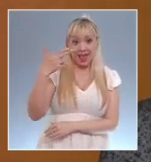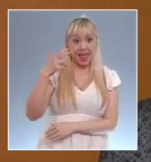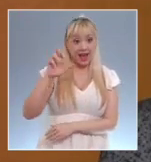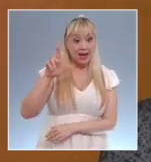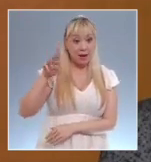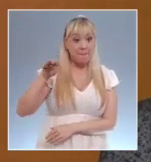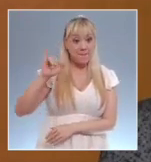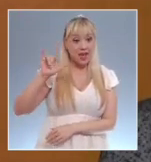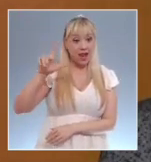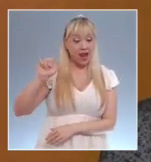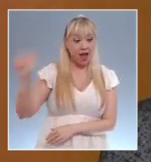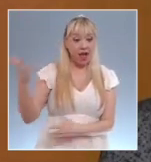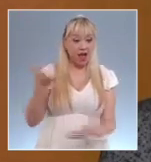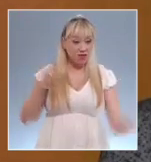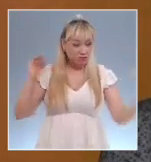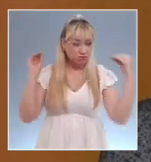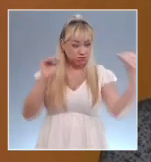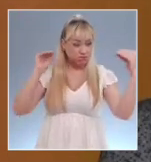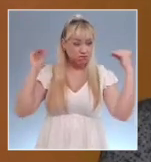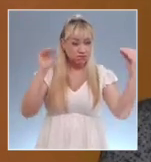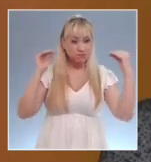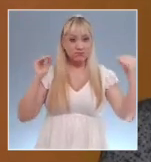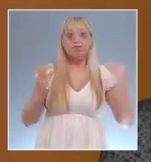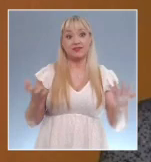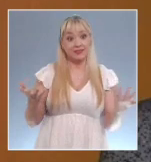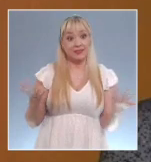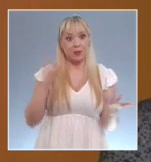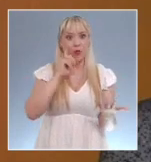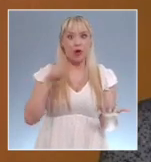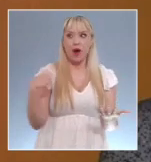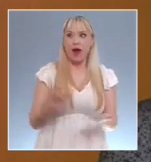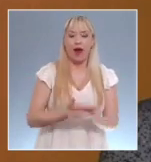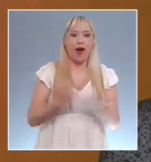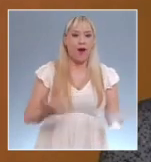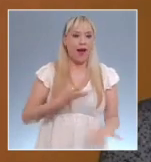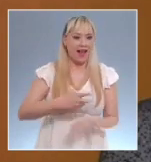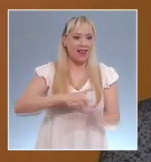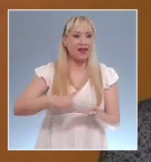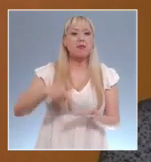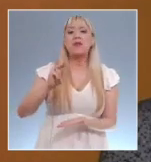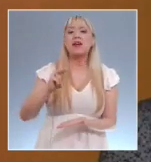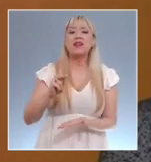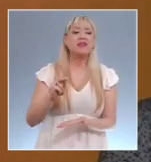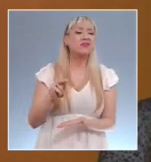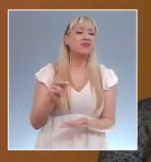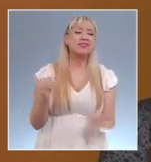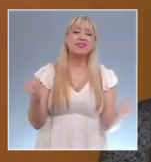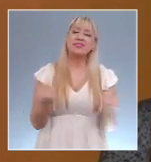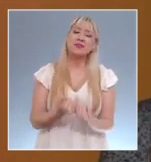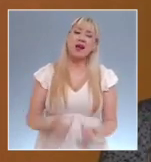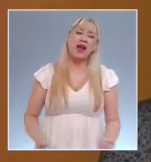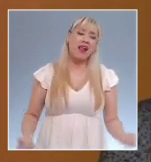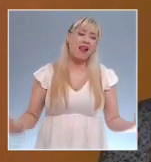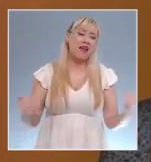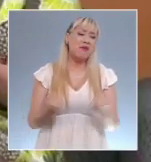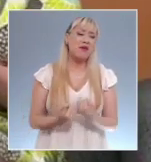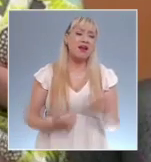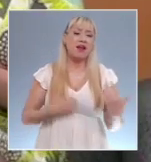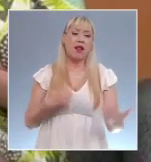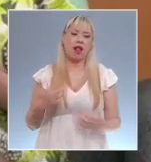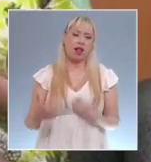pues los problemas más o menos van siendo los mismos y nos seguimos quejando más o menos de lo mismo, lo cual pues da que